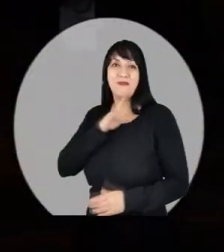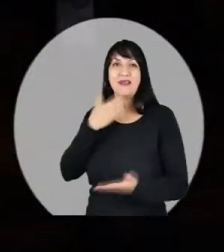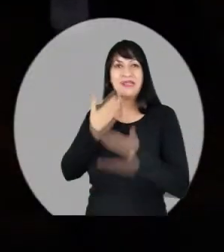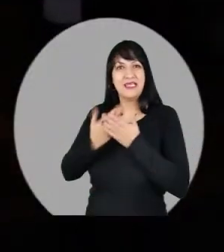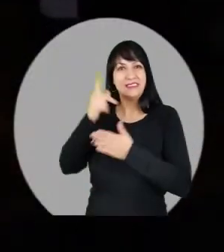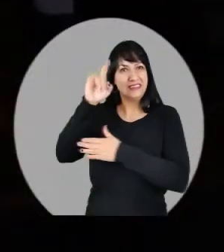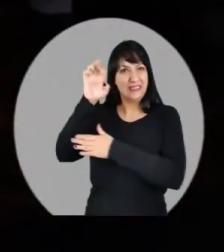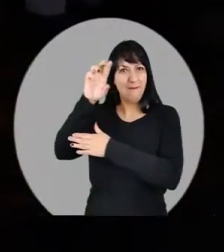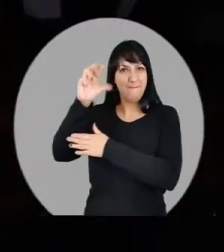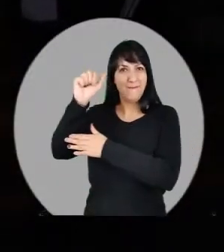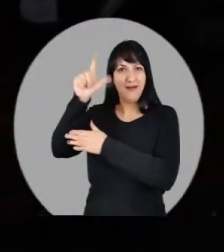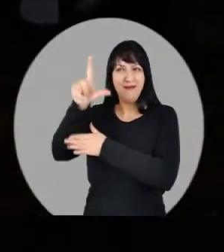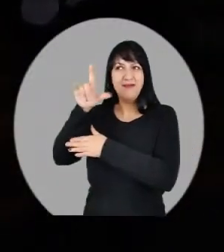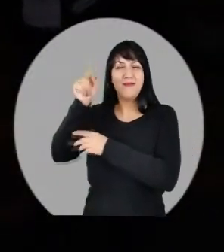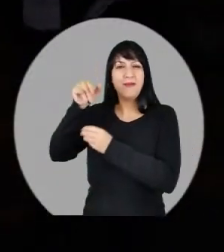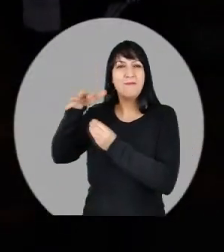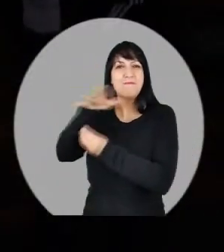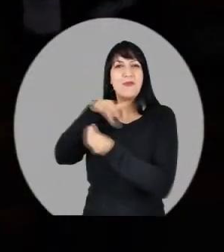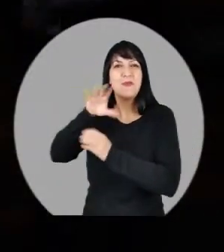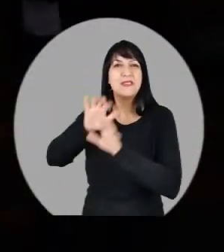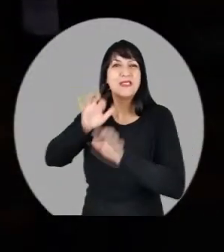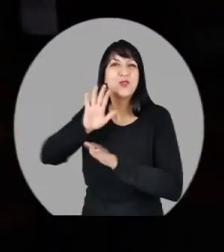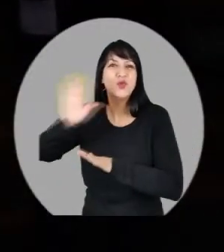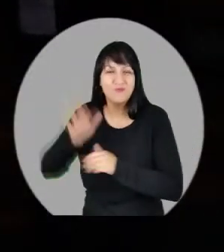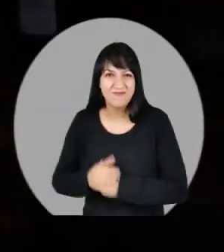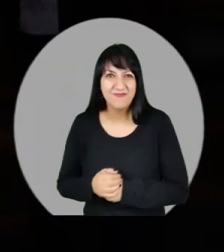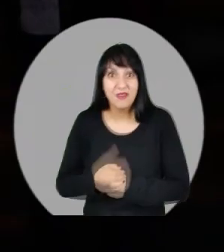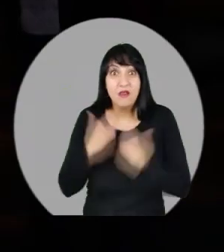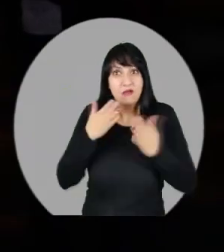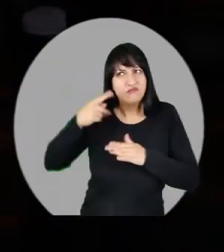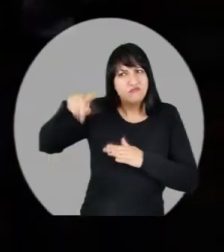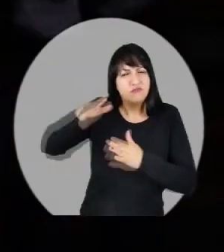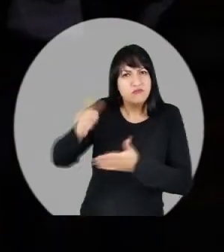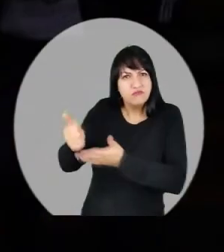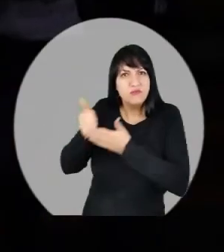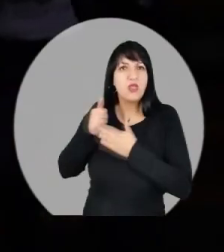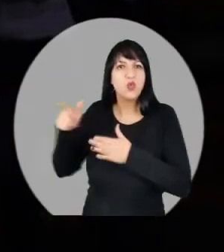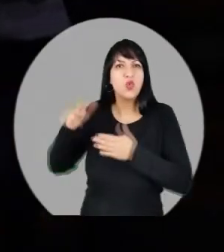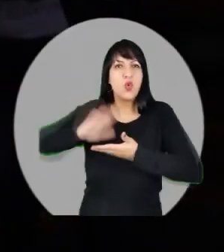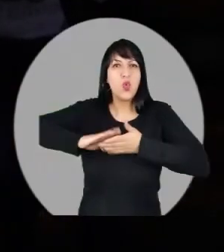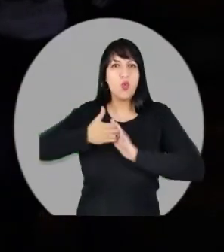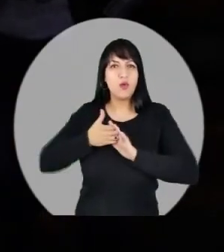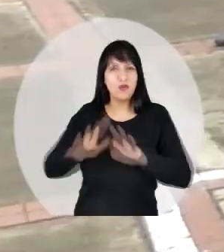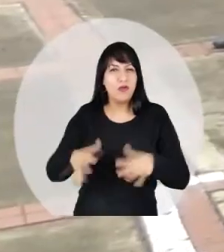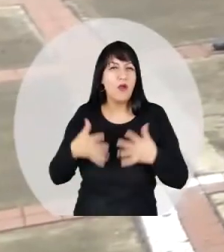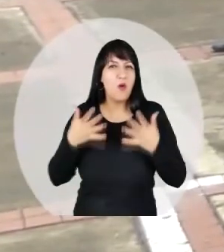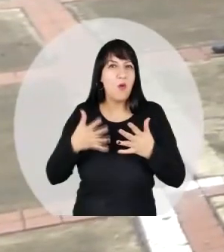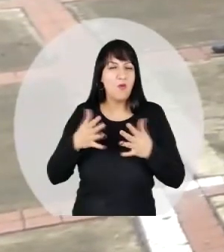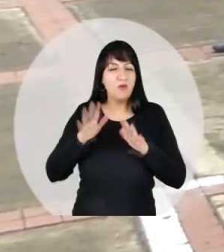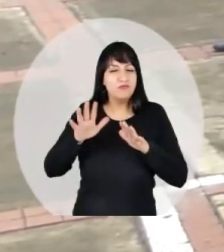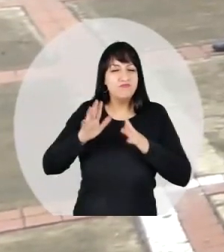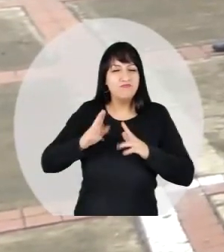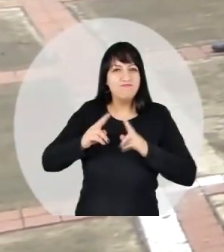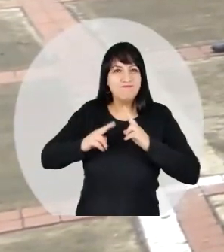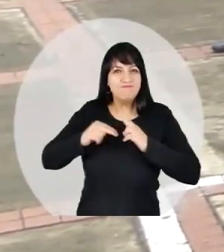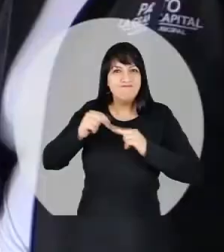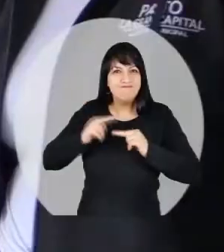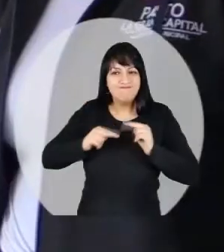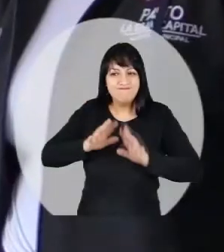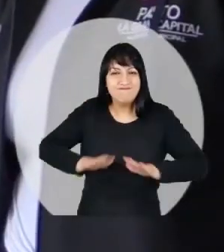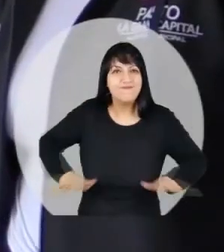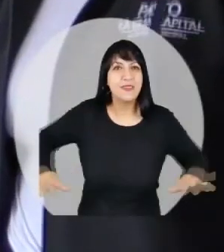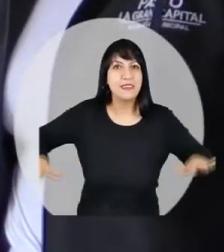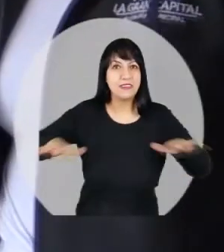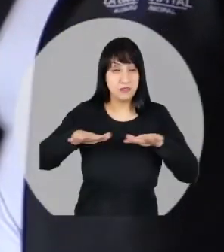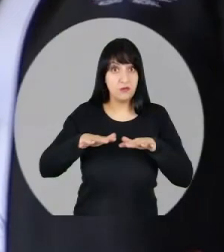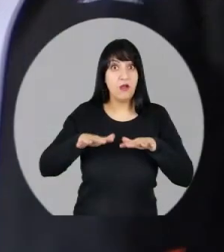CEPAL, a Secretaría de Medio Ambiente, los cuales han mirado en la comunidad, no únicamente